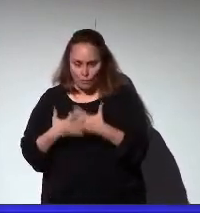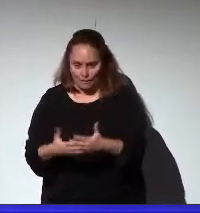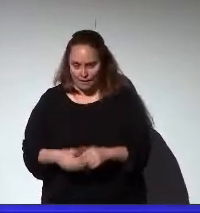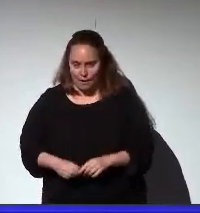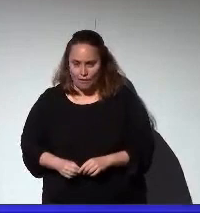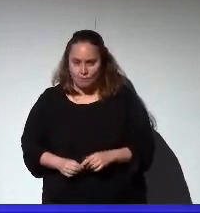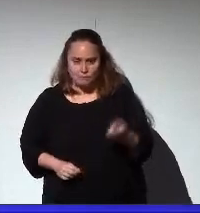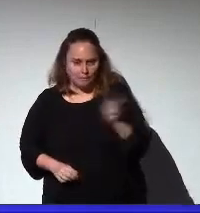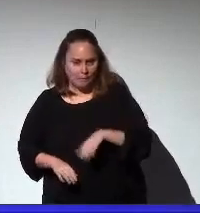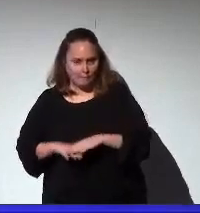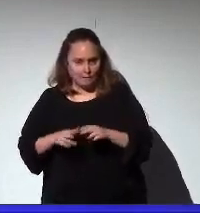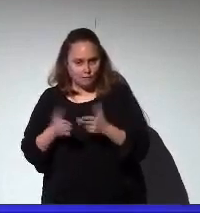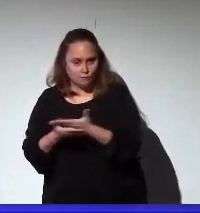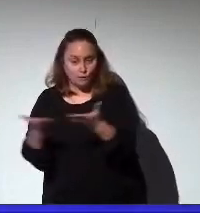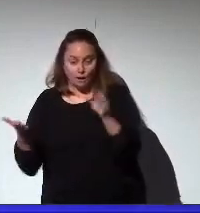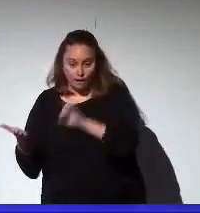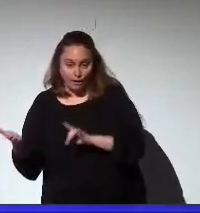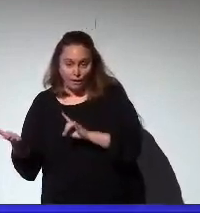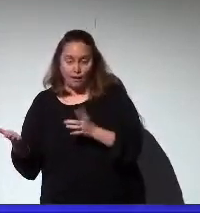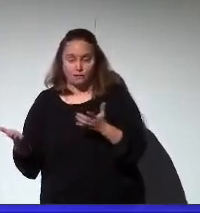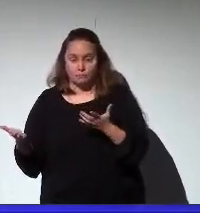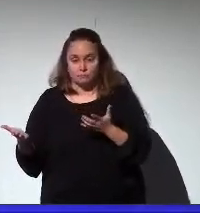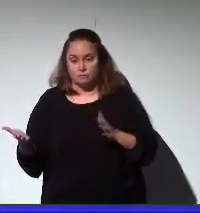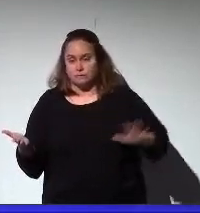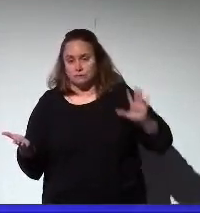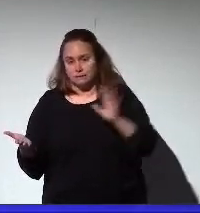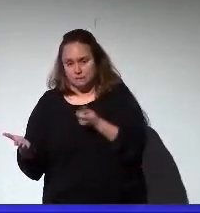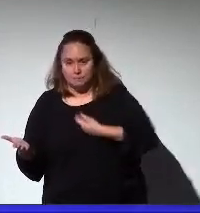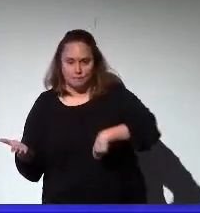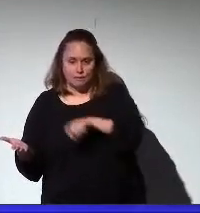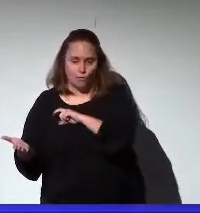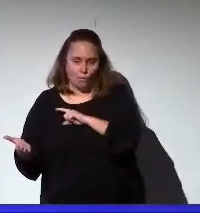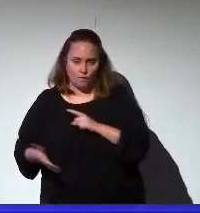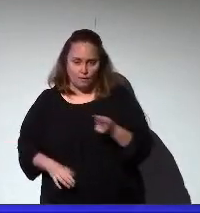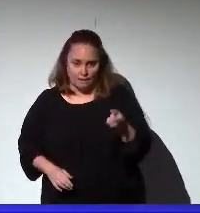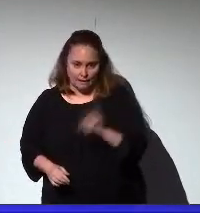para la sociedad canaria y la sociedad española. Yo voy a empezar